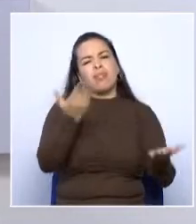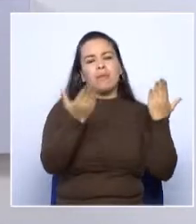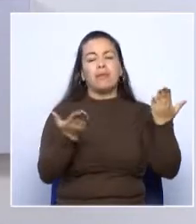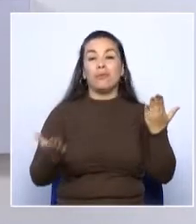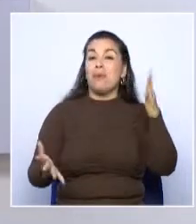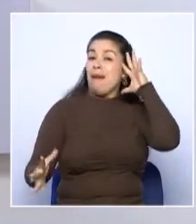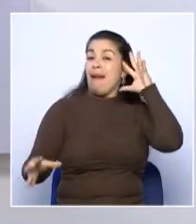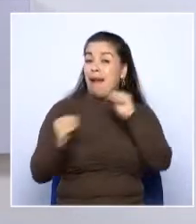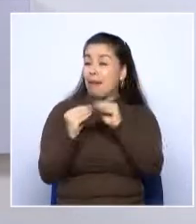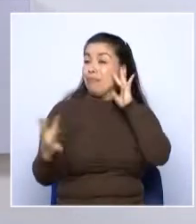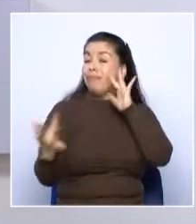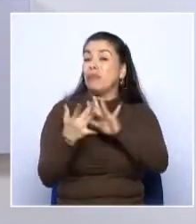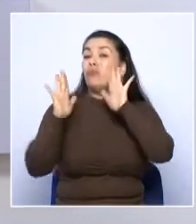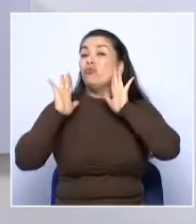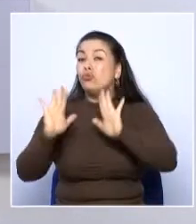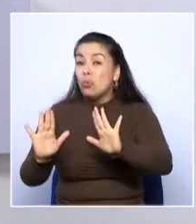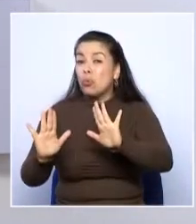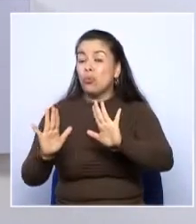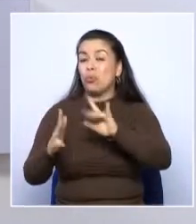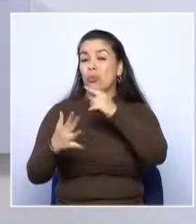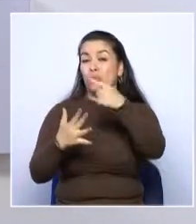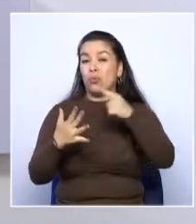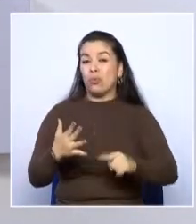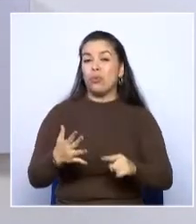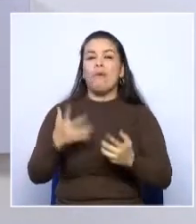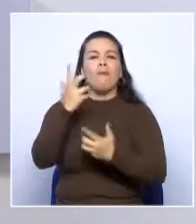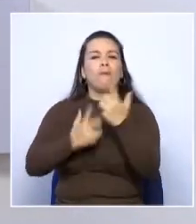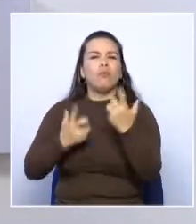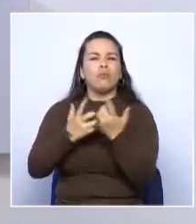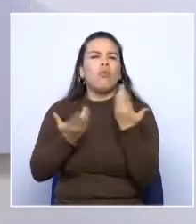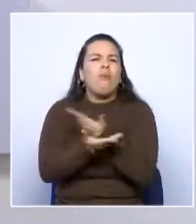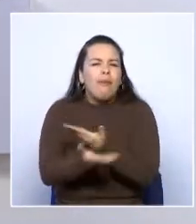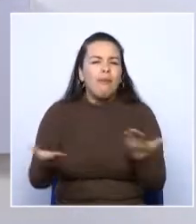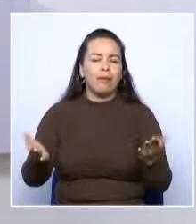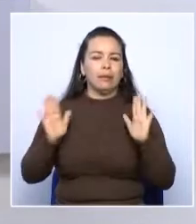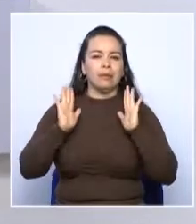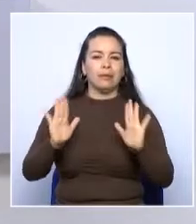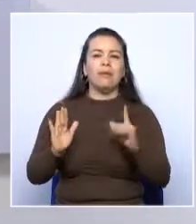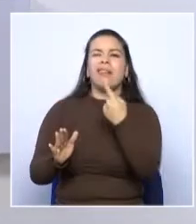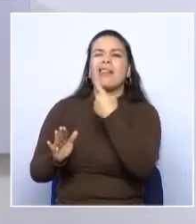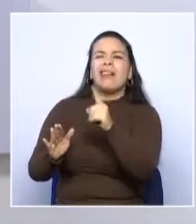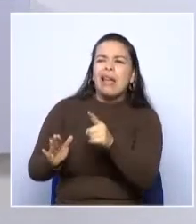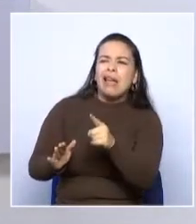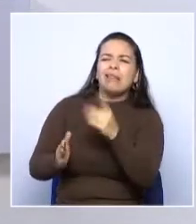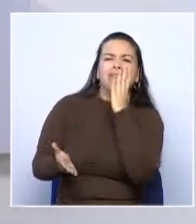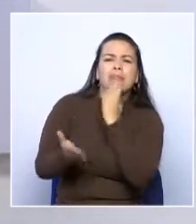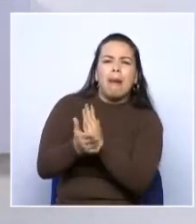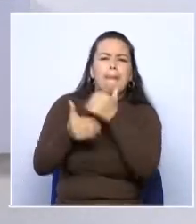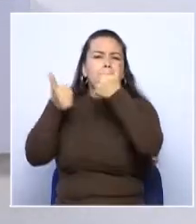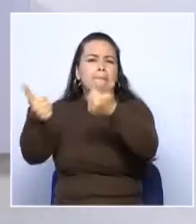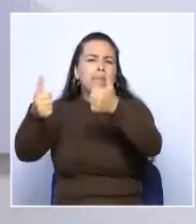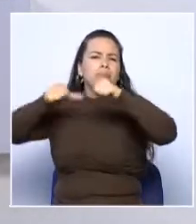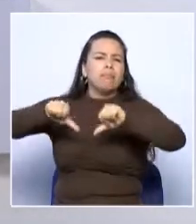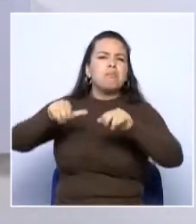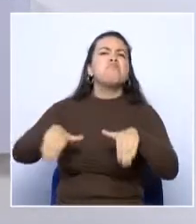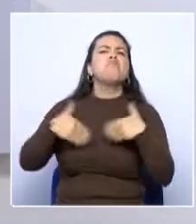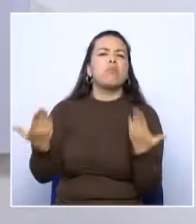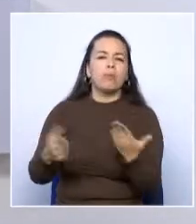las características de la lesión, hacer una punción y saber qué es lo que es, si es algo benigno o es algo